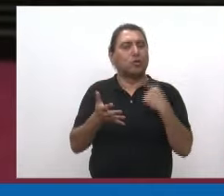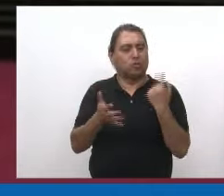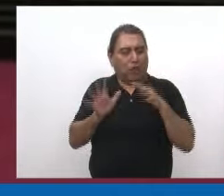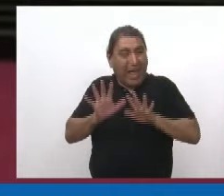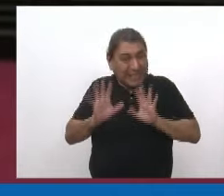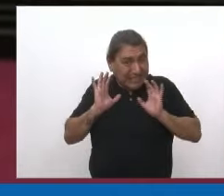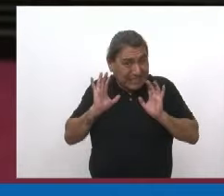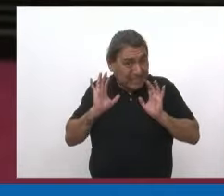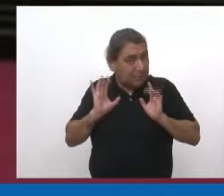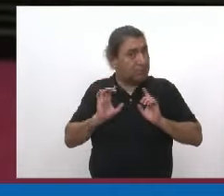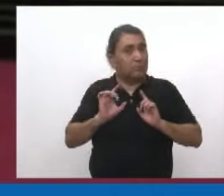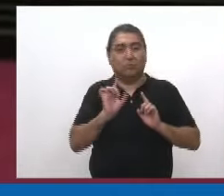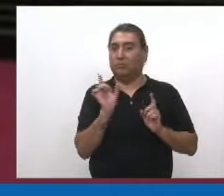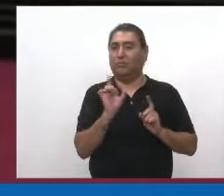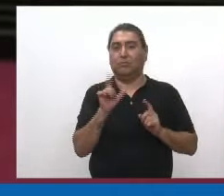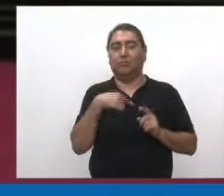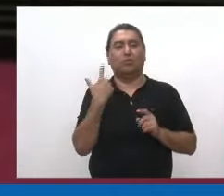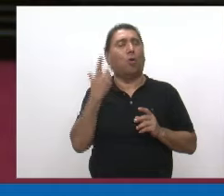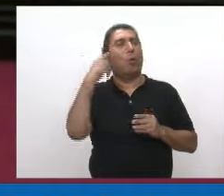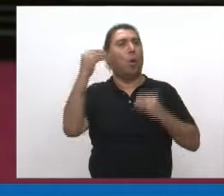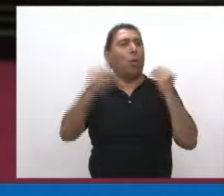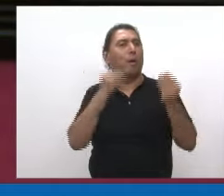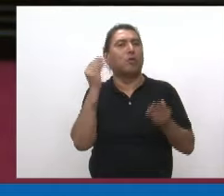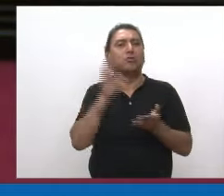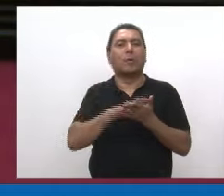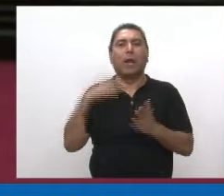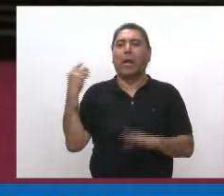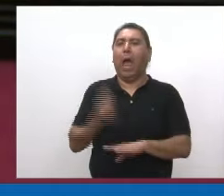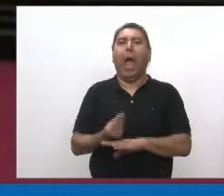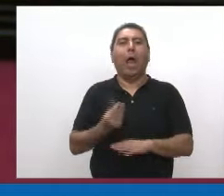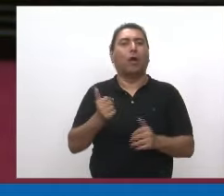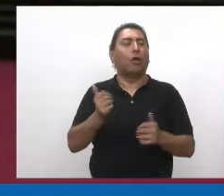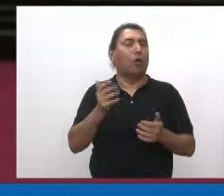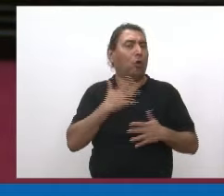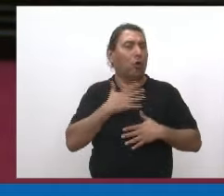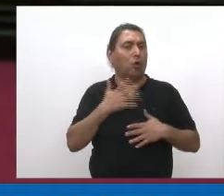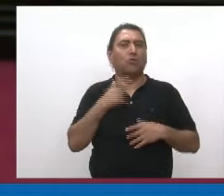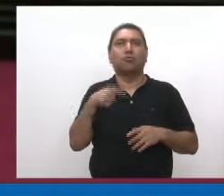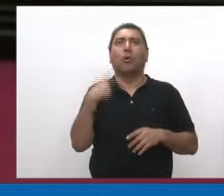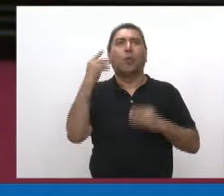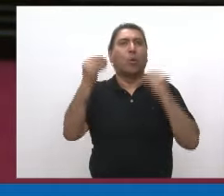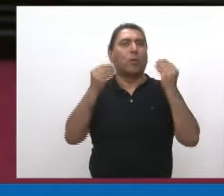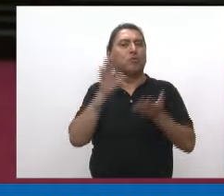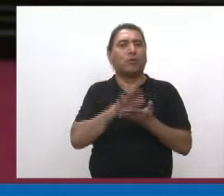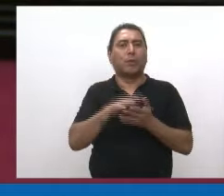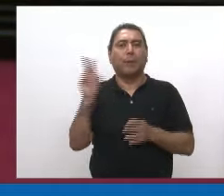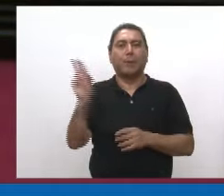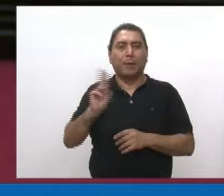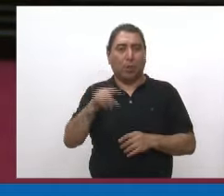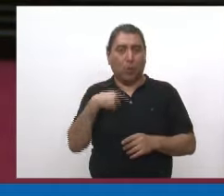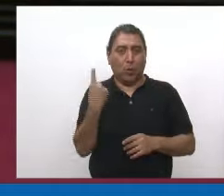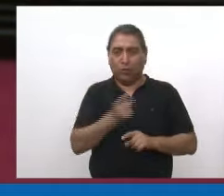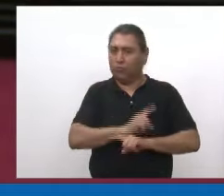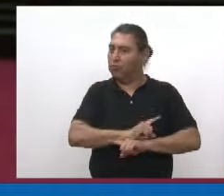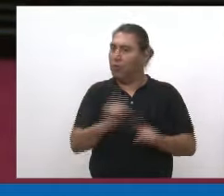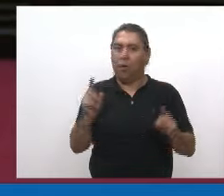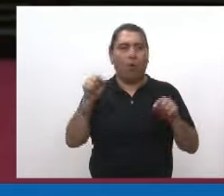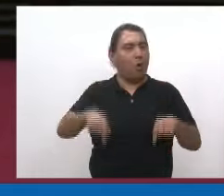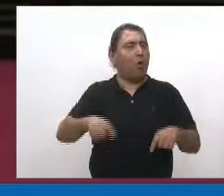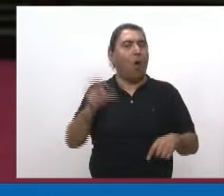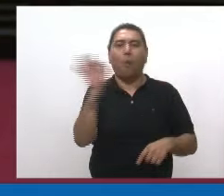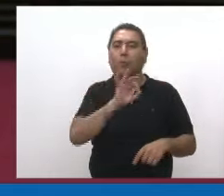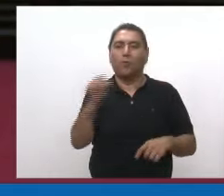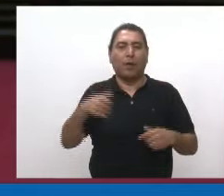Nosotros no estamos preocupados por nuestros cargos, nosotros no estamos preocupados por nuestros privilegios y tenemos la oportunidad hoy de seguir demostrando